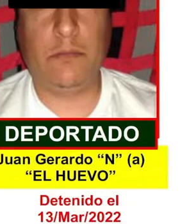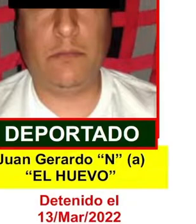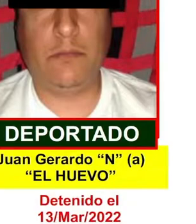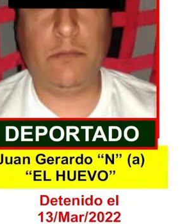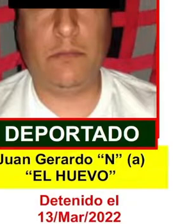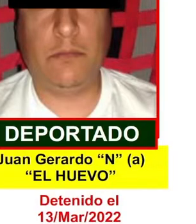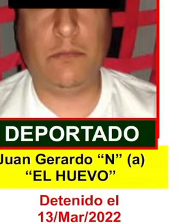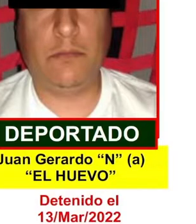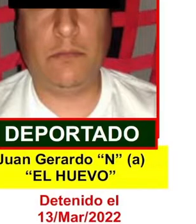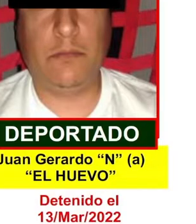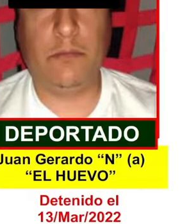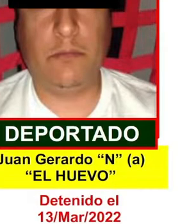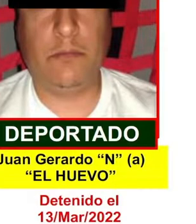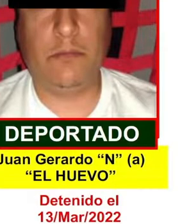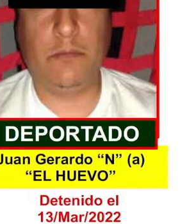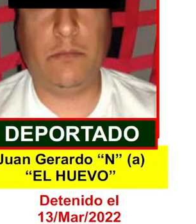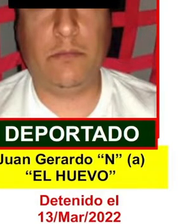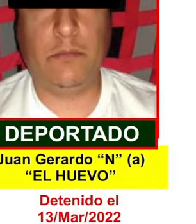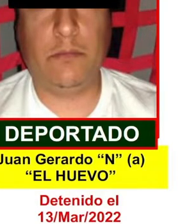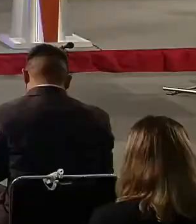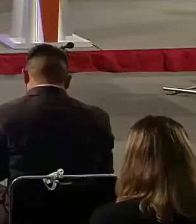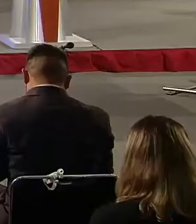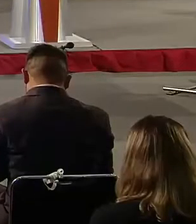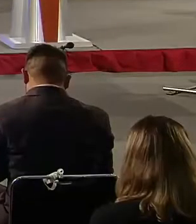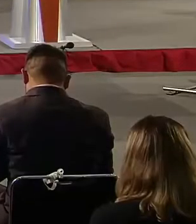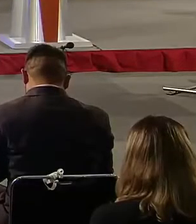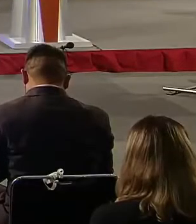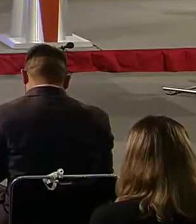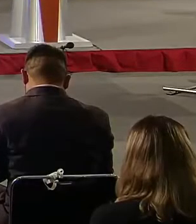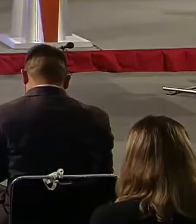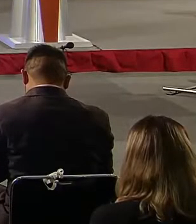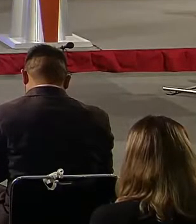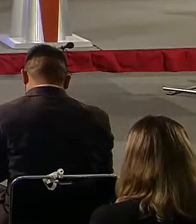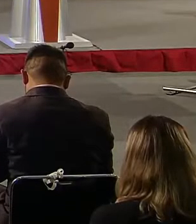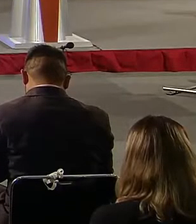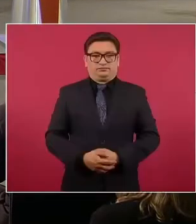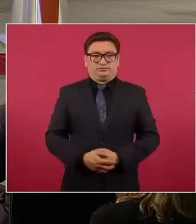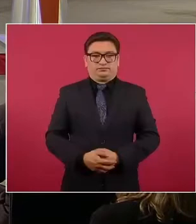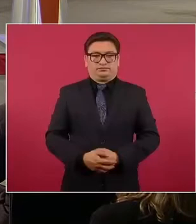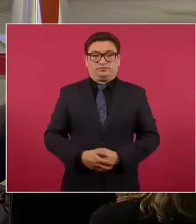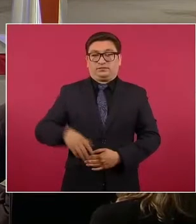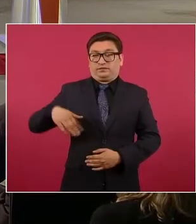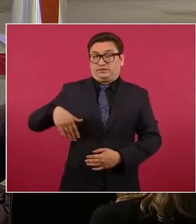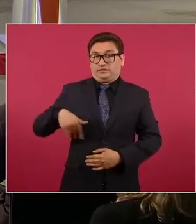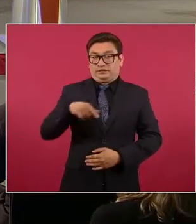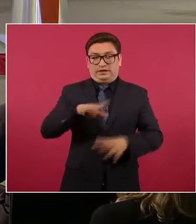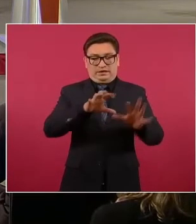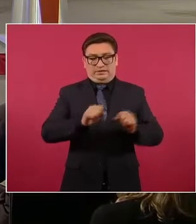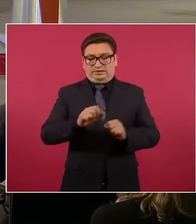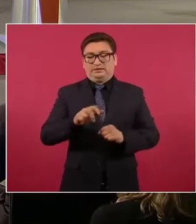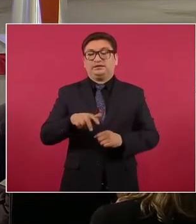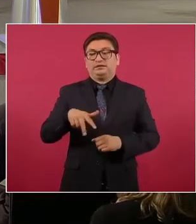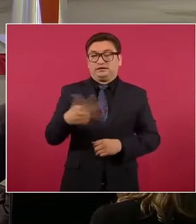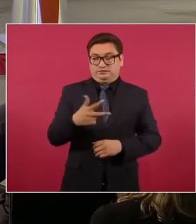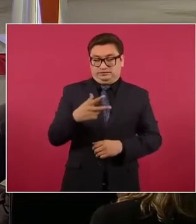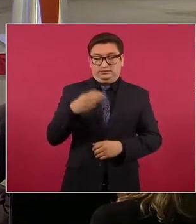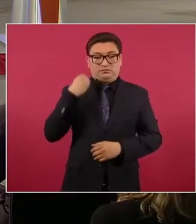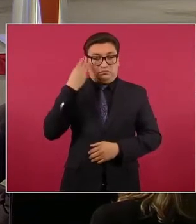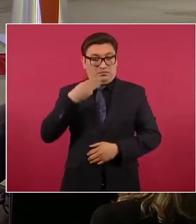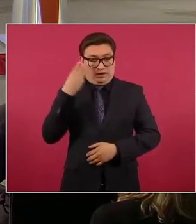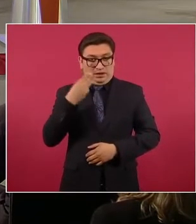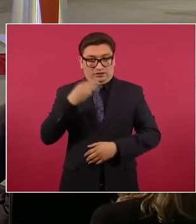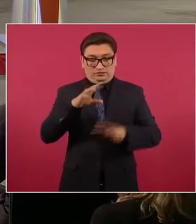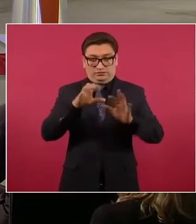de Juan Gerardo N., alias El Huevo, que fue detenido el pasado 13 de marzo y